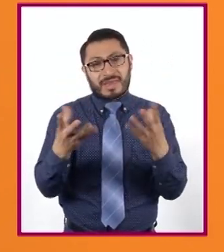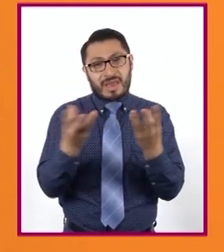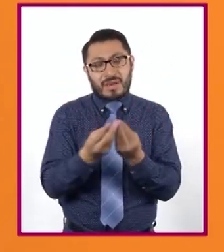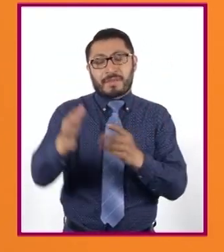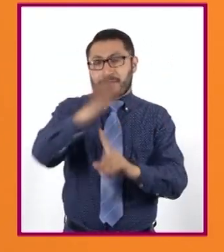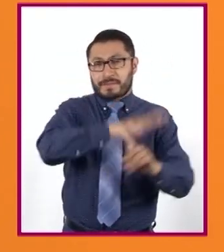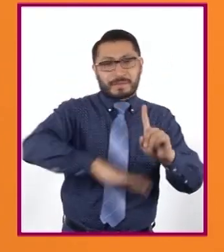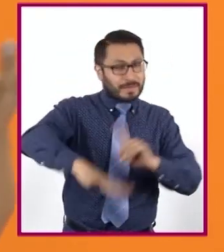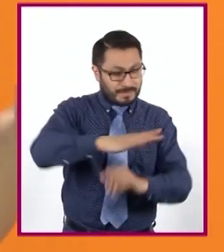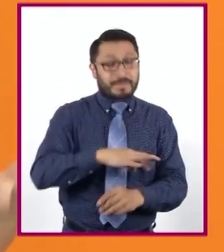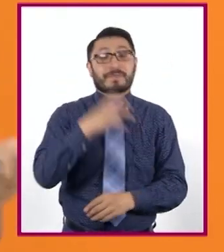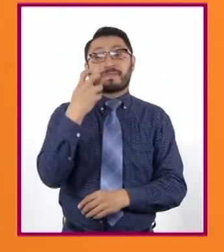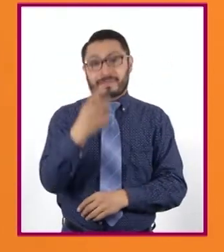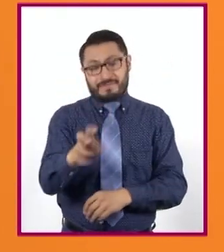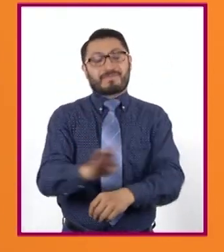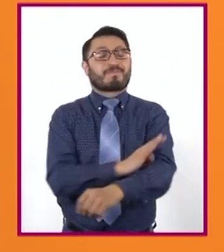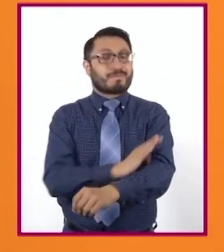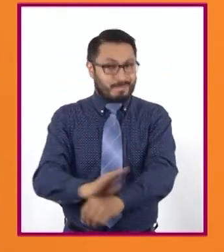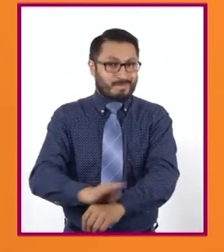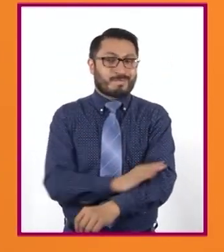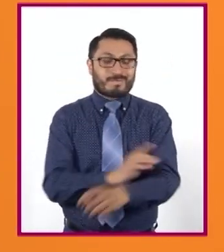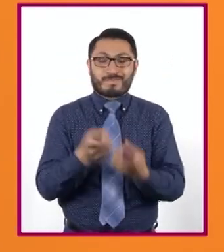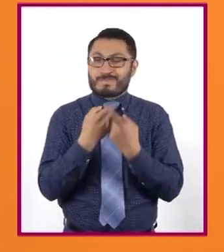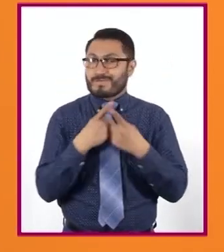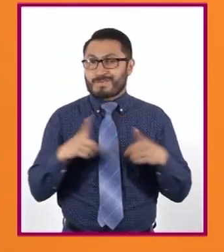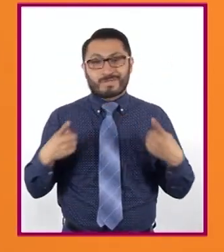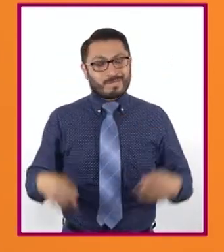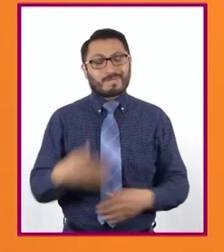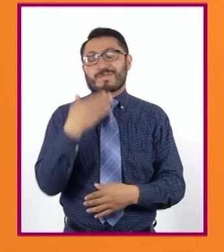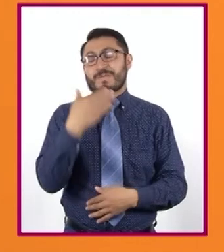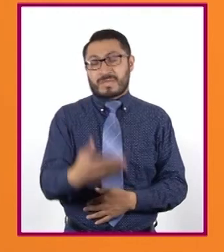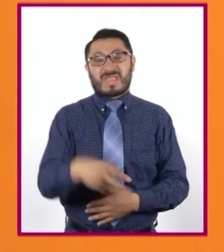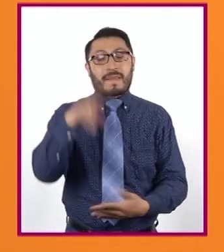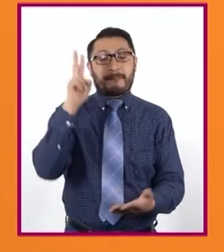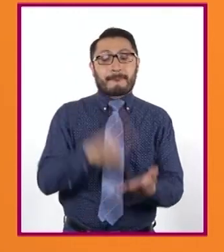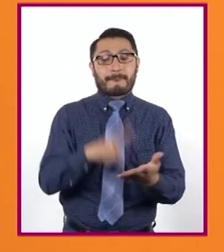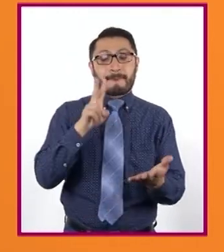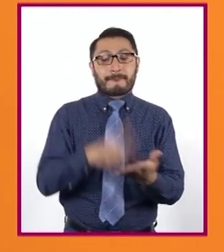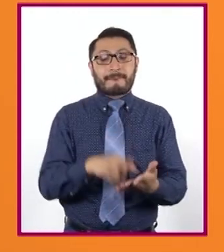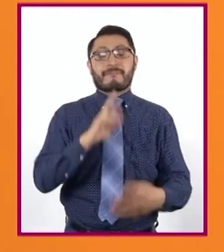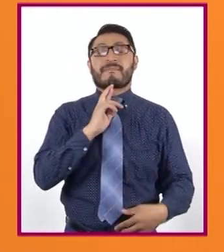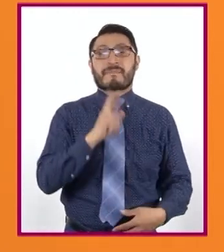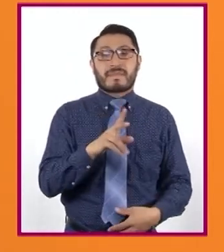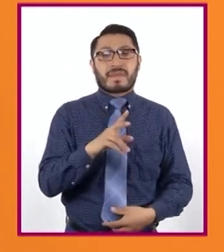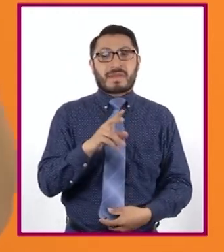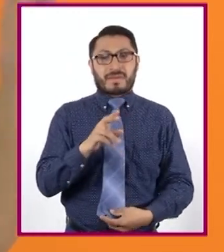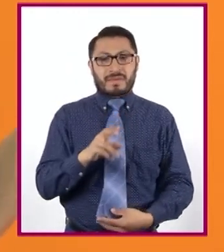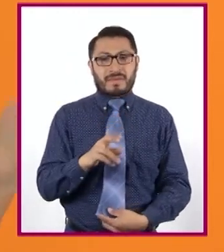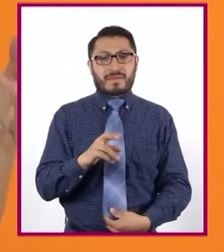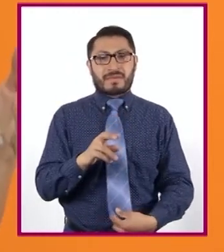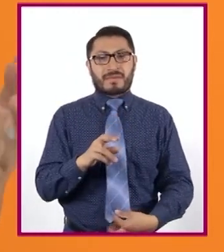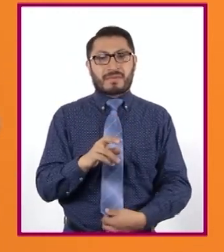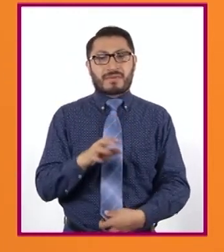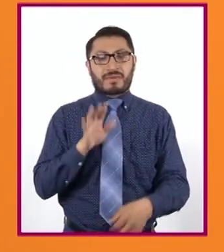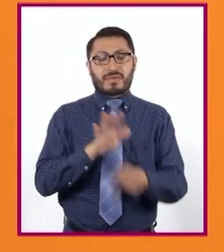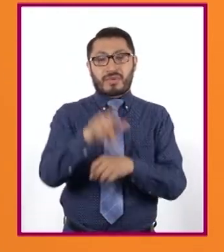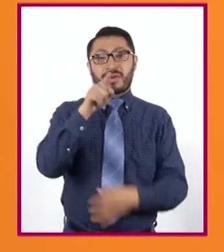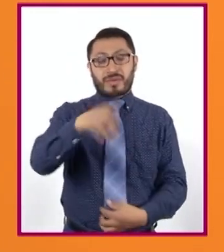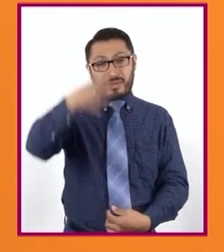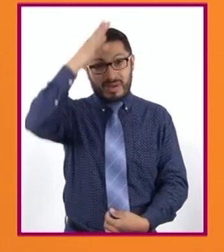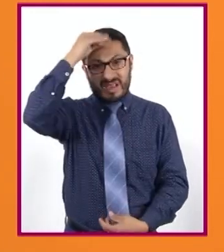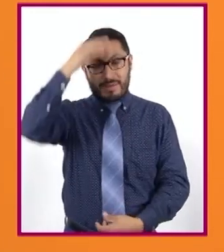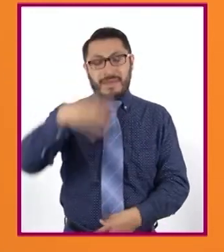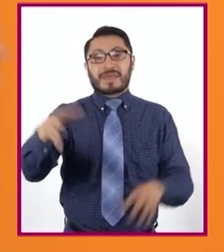entorno. Esto también favorece su desarrollo. Para valorar de mejor manera lo que han aprendido, traten